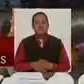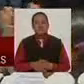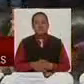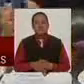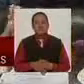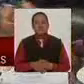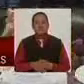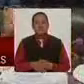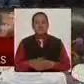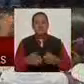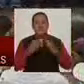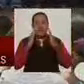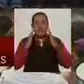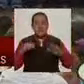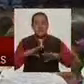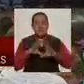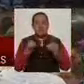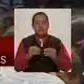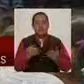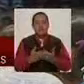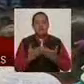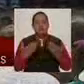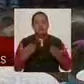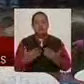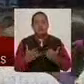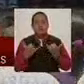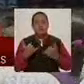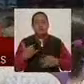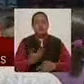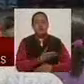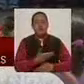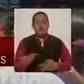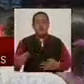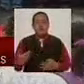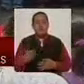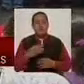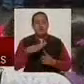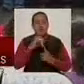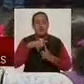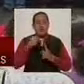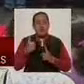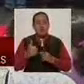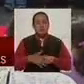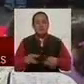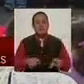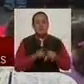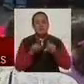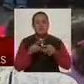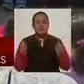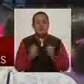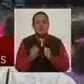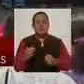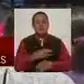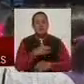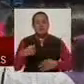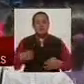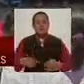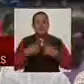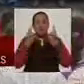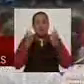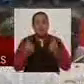Atendiendo a esta situación, el gobierno del presidente Ollantumala, a través del Ministerio de Economía y